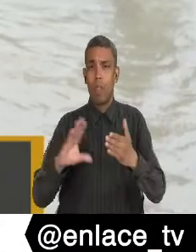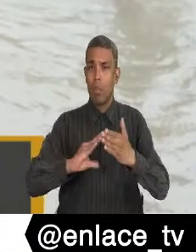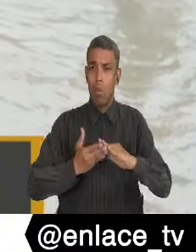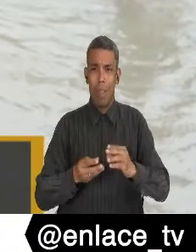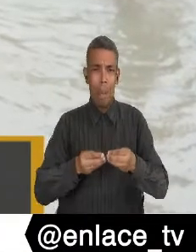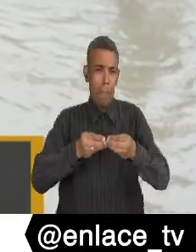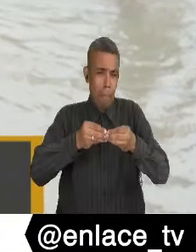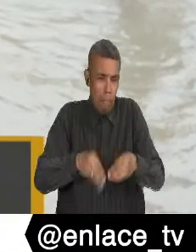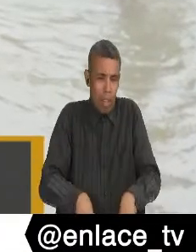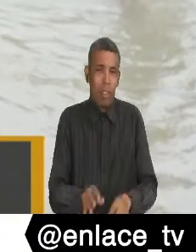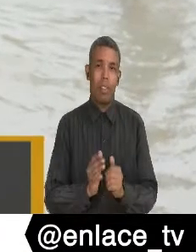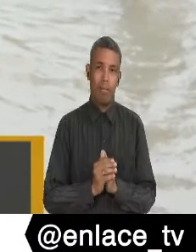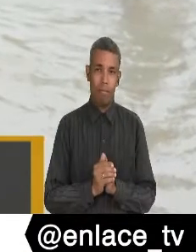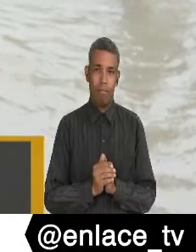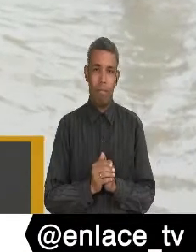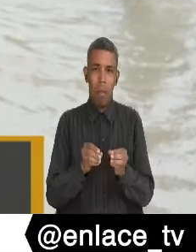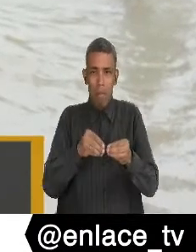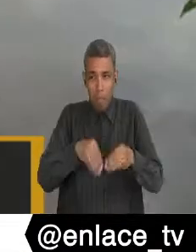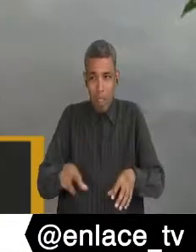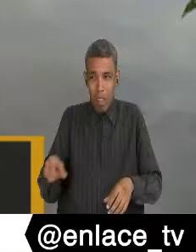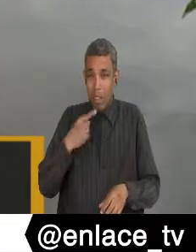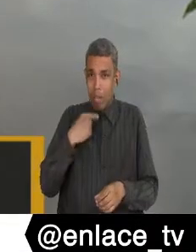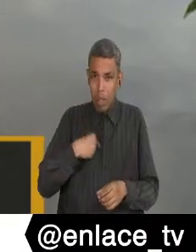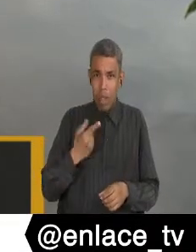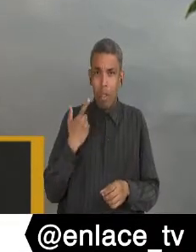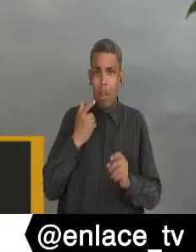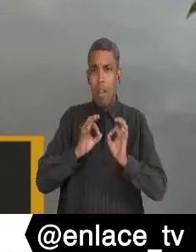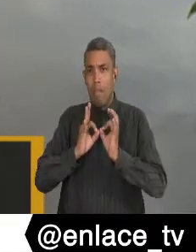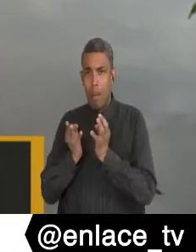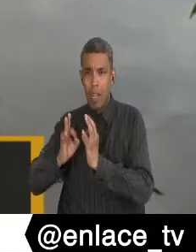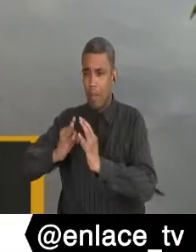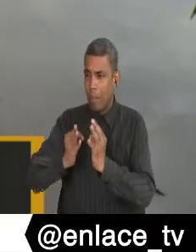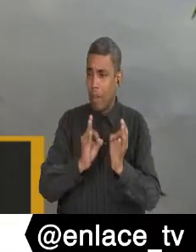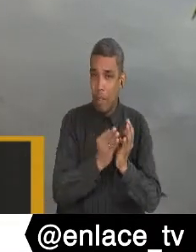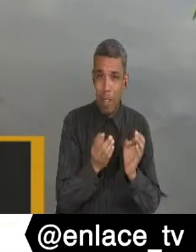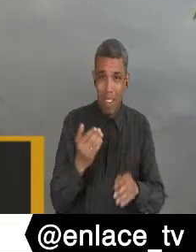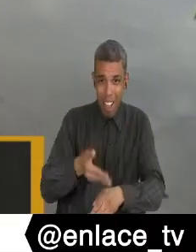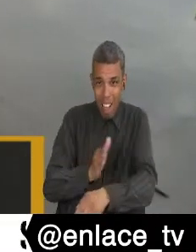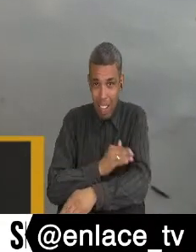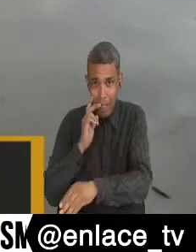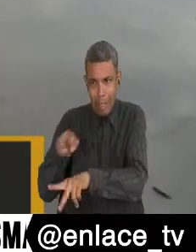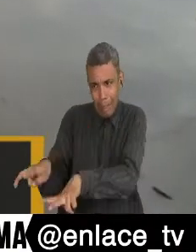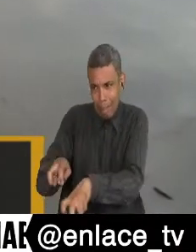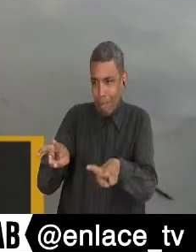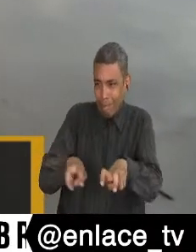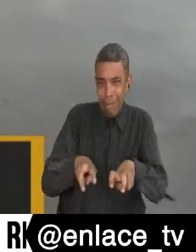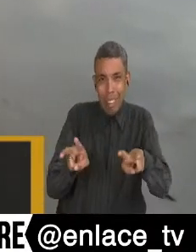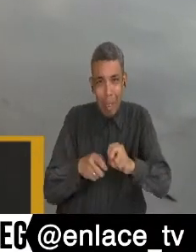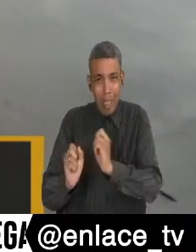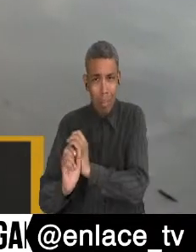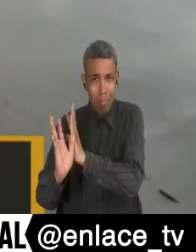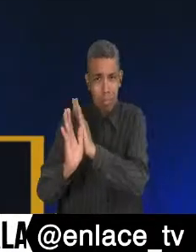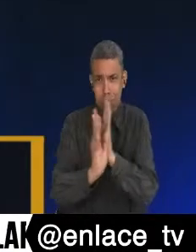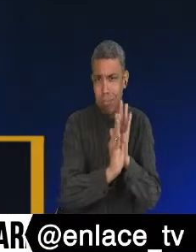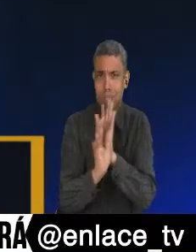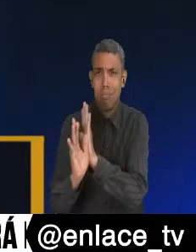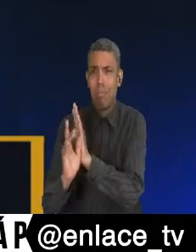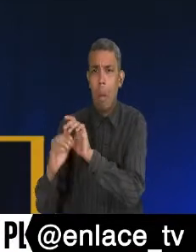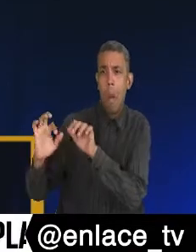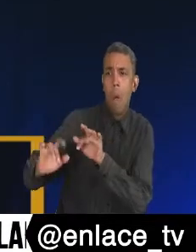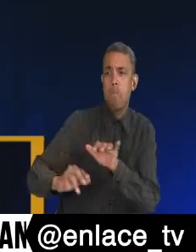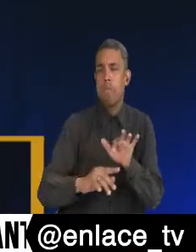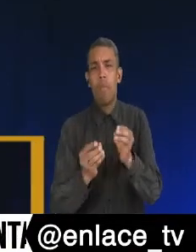Según el primer reporte de los afectados, más de 30 familias han perdido sus cultivos y animales. Estas afectaciones al